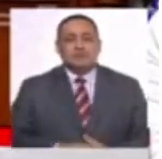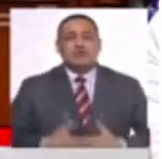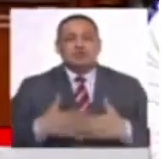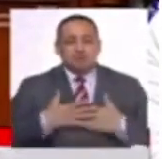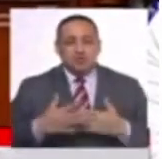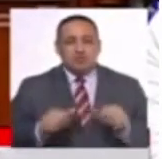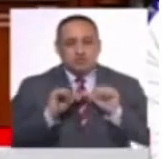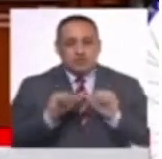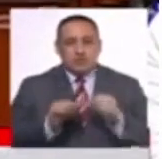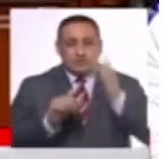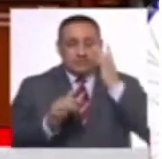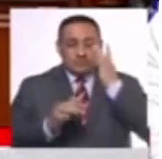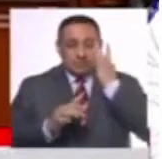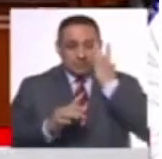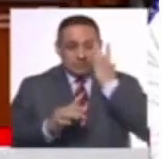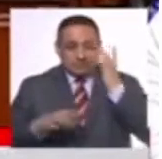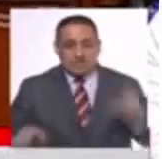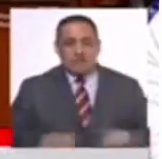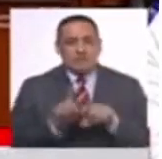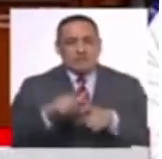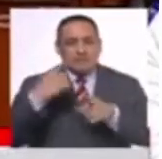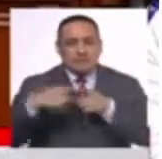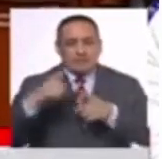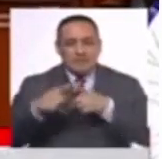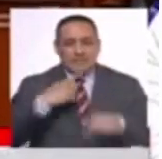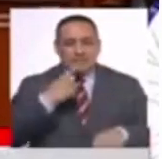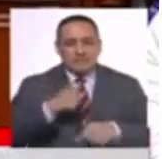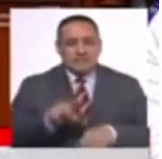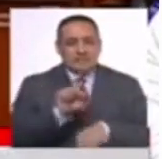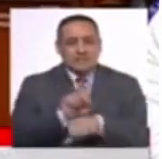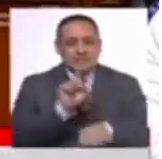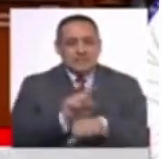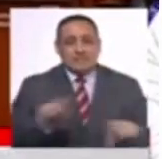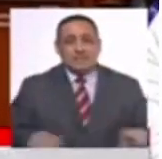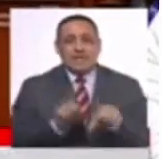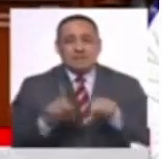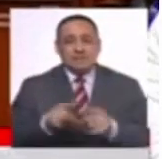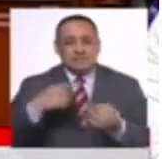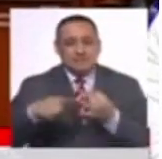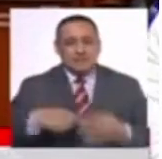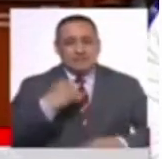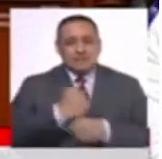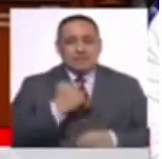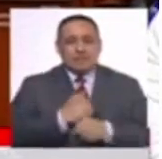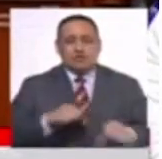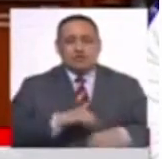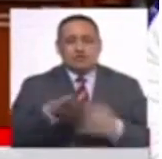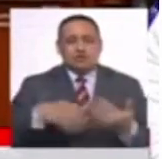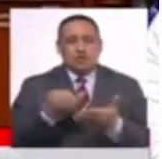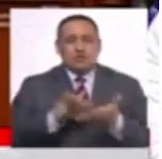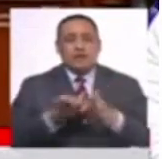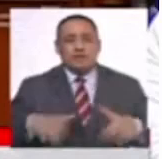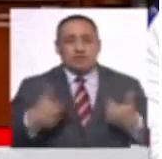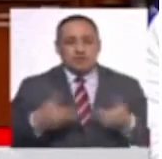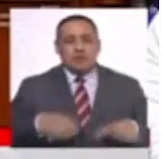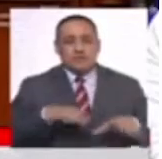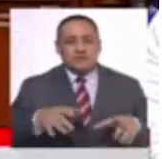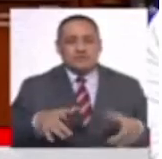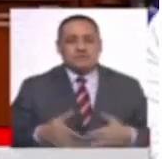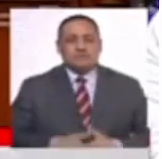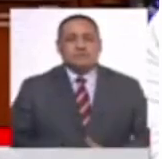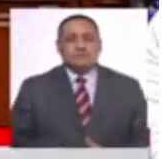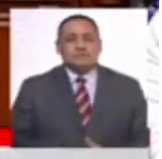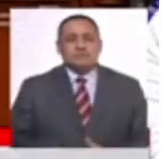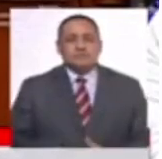Yo seguiré, ¿no?, las enseñanzas, las acciones y todo lo que pudieron hacer